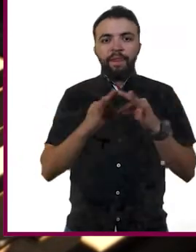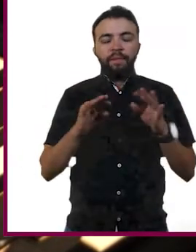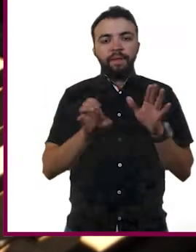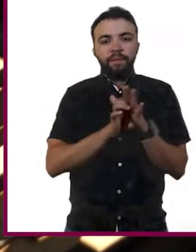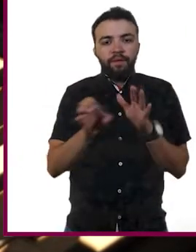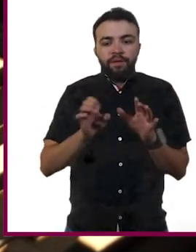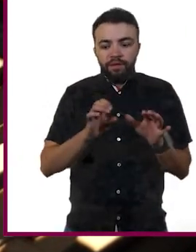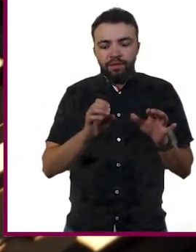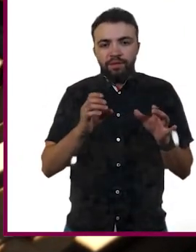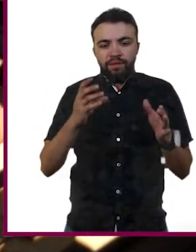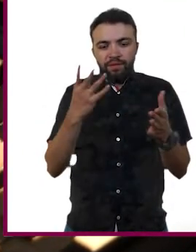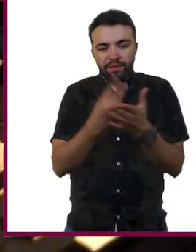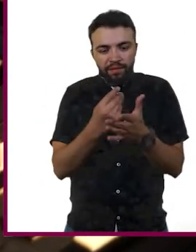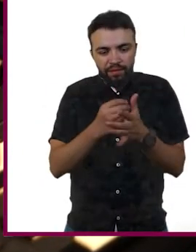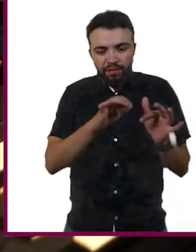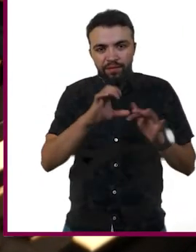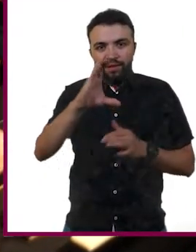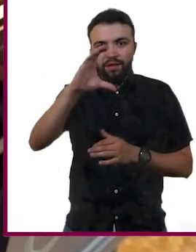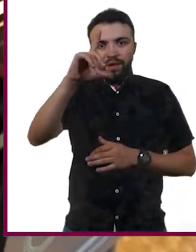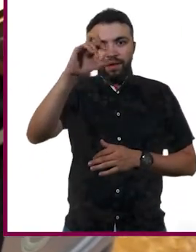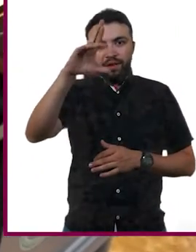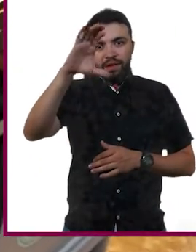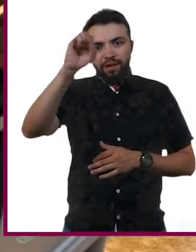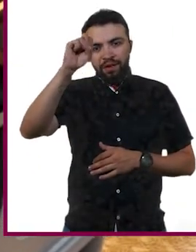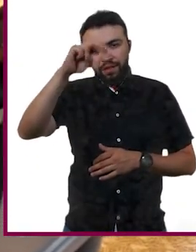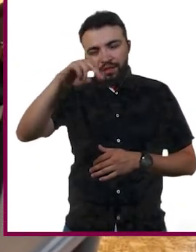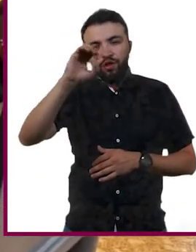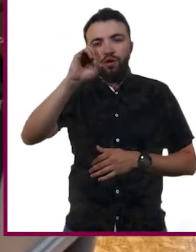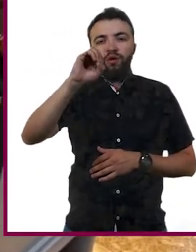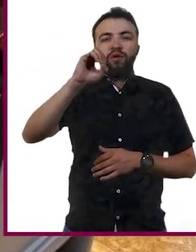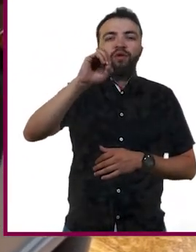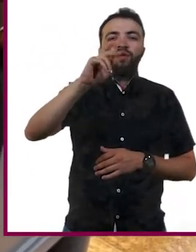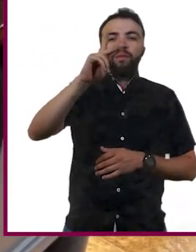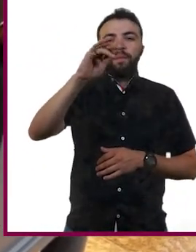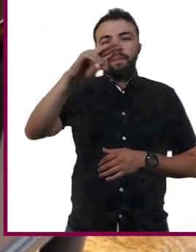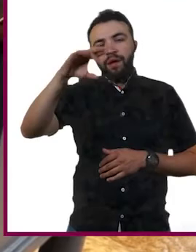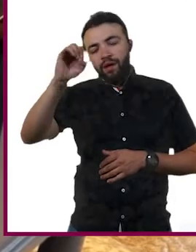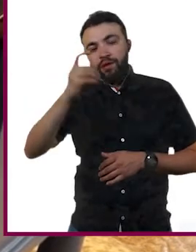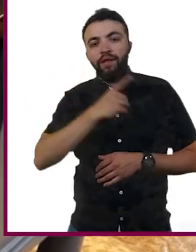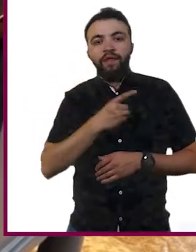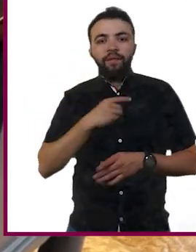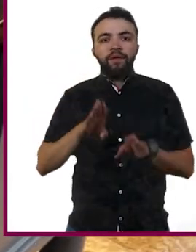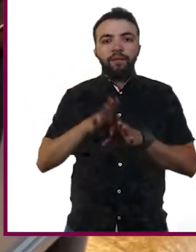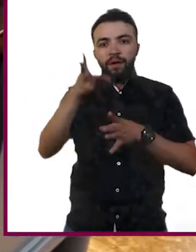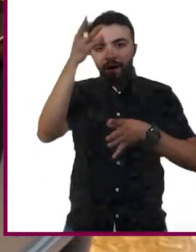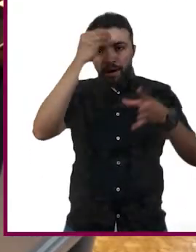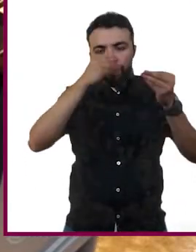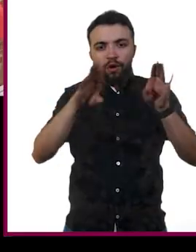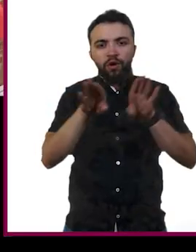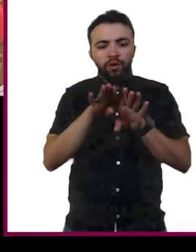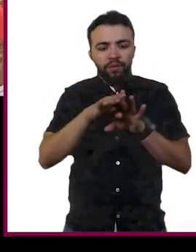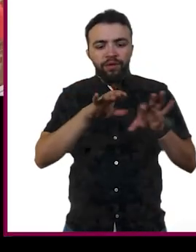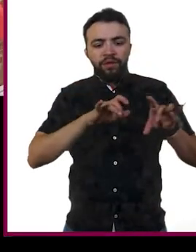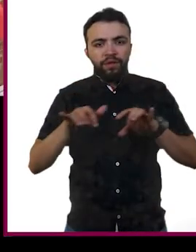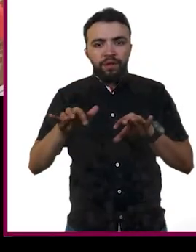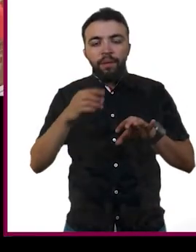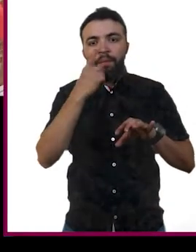construye clavecines o instrumentos de teclado poder tocar un poco el instrumento, poder afinarlo